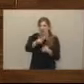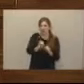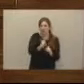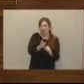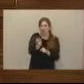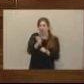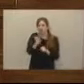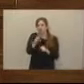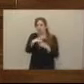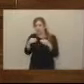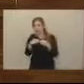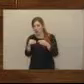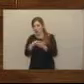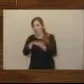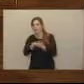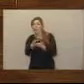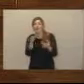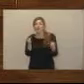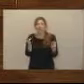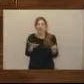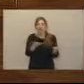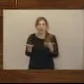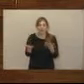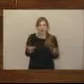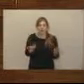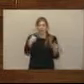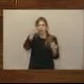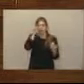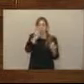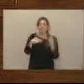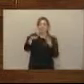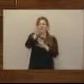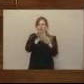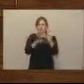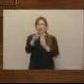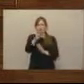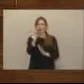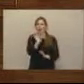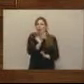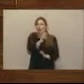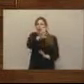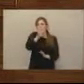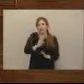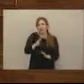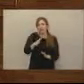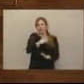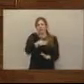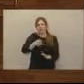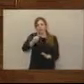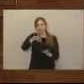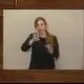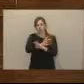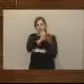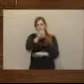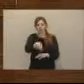o a los usuarios. No sé si se hicieron un lío con esto o pretenden que los demás nos lo hagamos. Lo que quieren es que no se